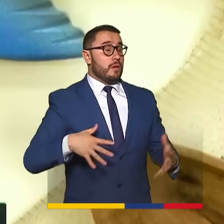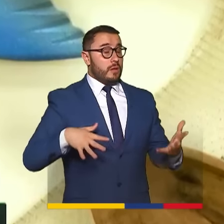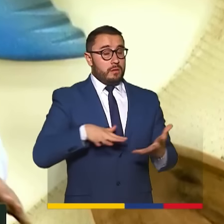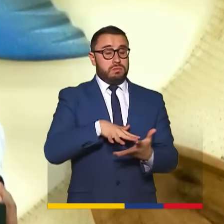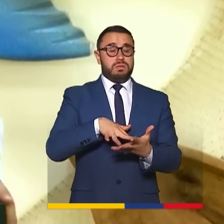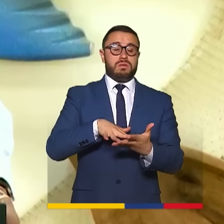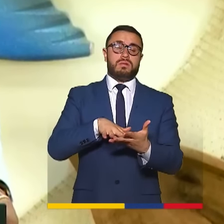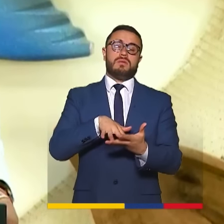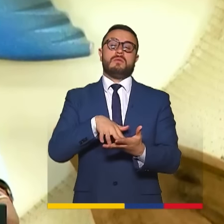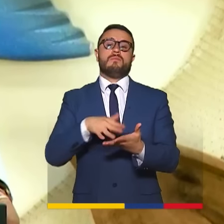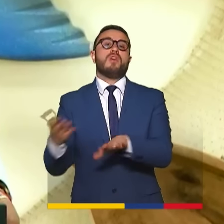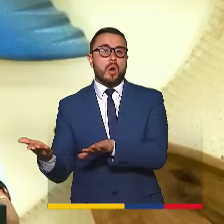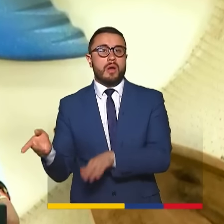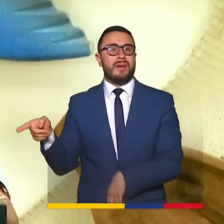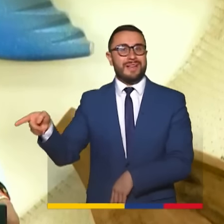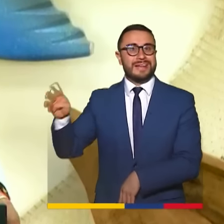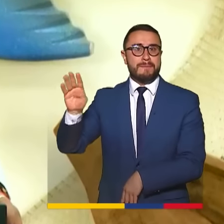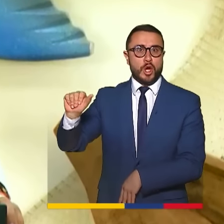enterrado su amor,